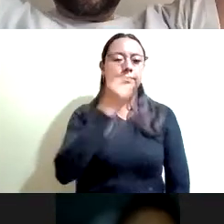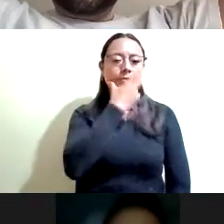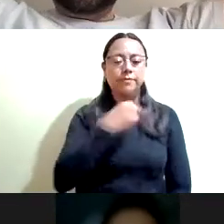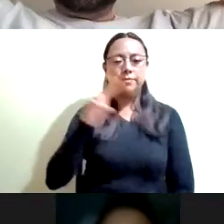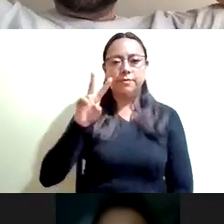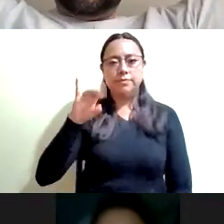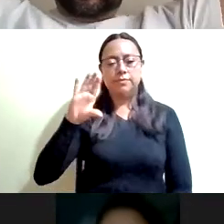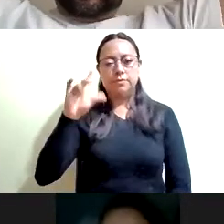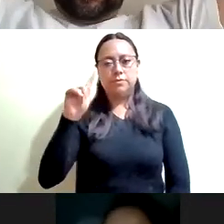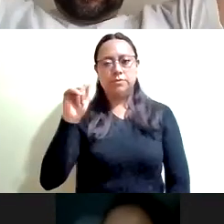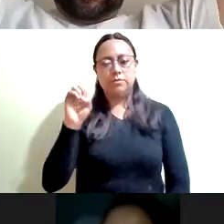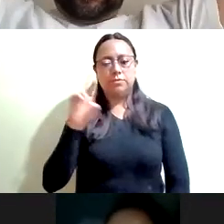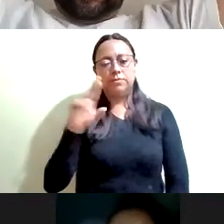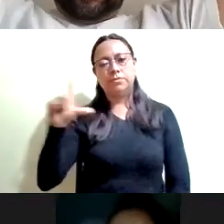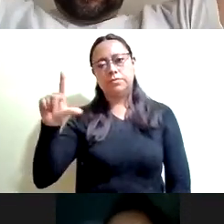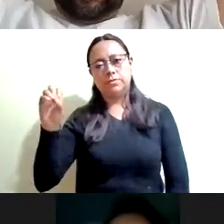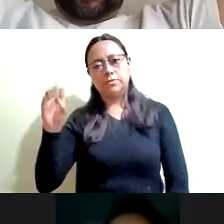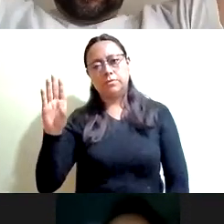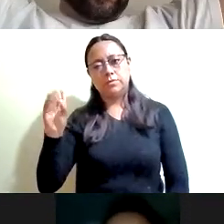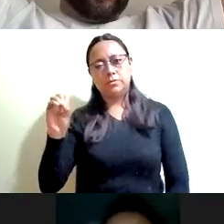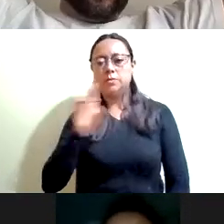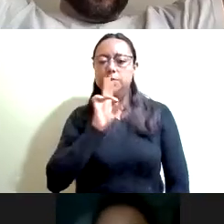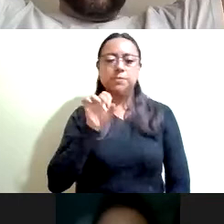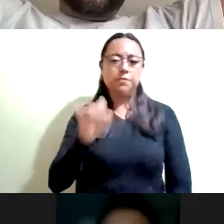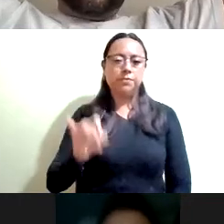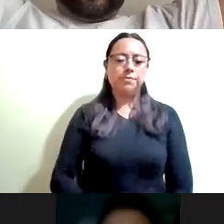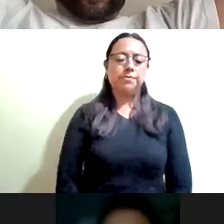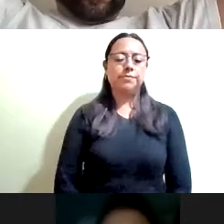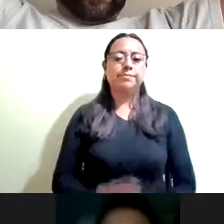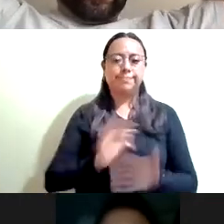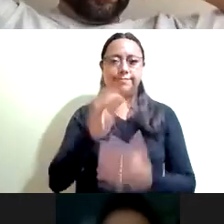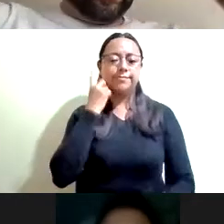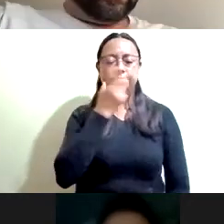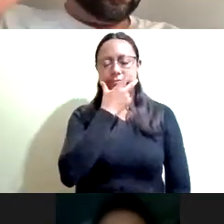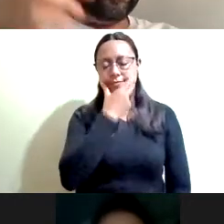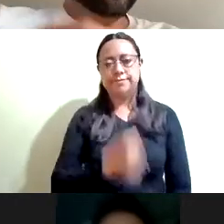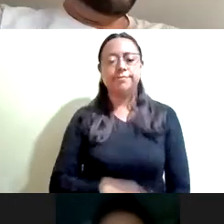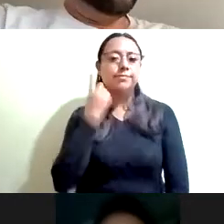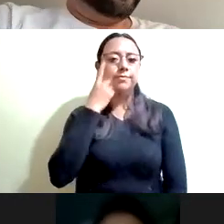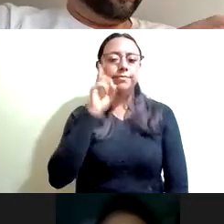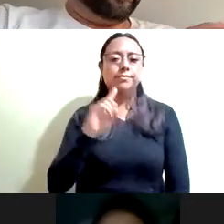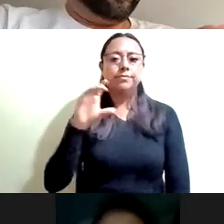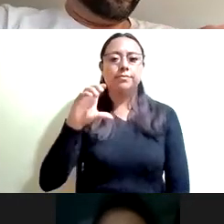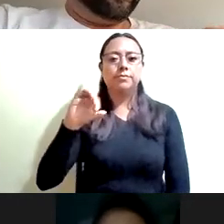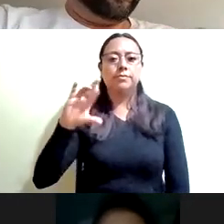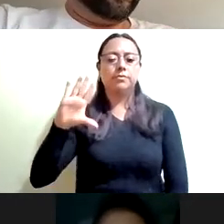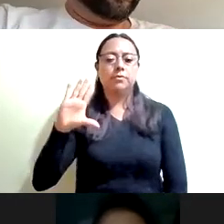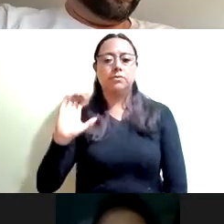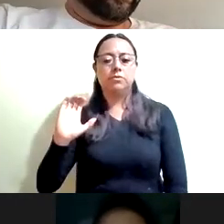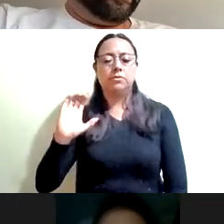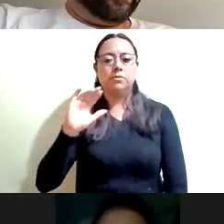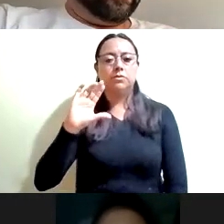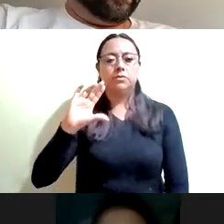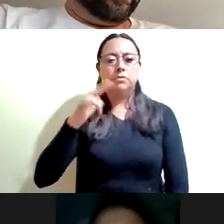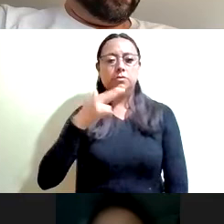Román. Víctor Hugo Lobo, a favor. Gracias, diputado. Diputada Circe Camacho Bastida. Circe Camacho, a